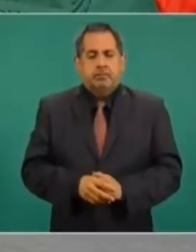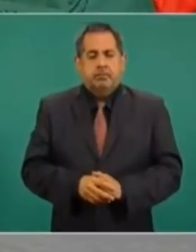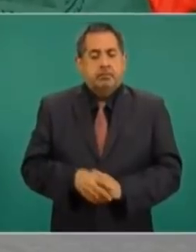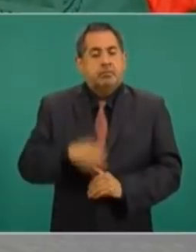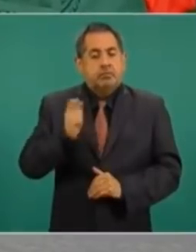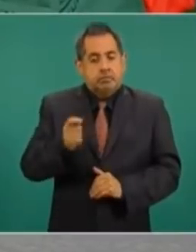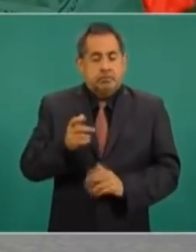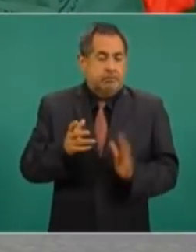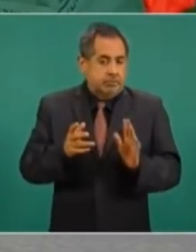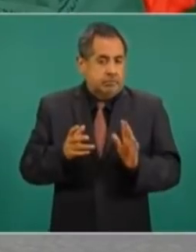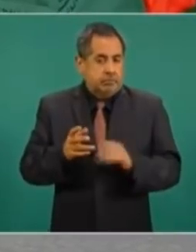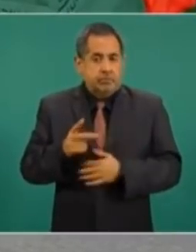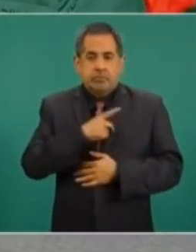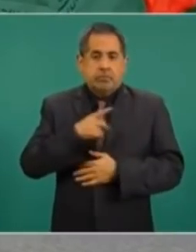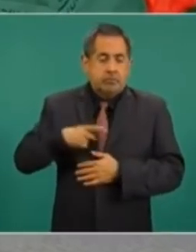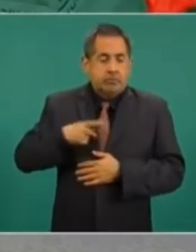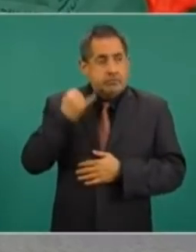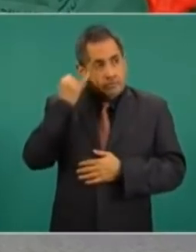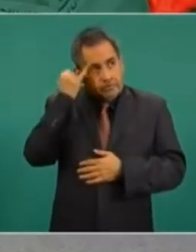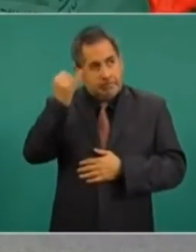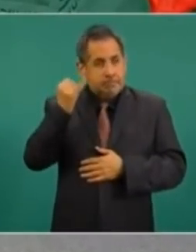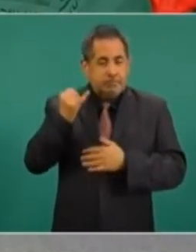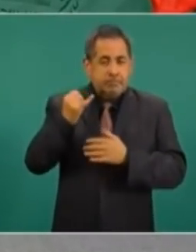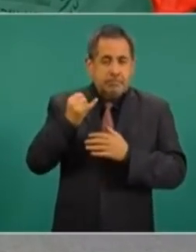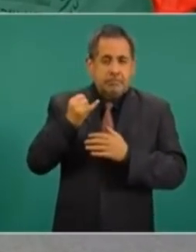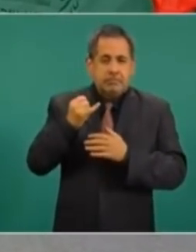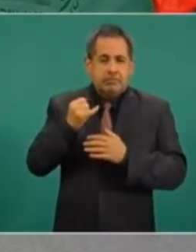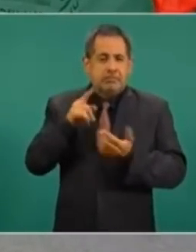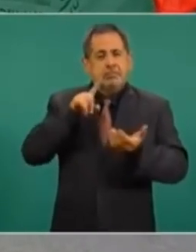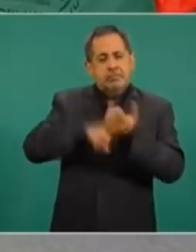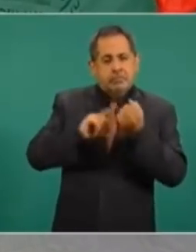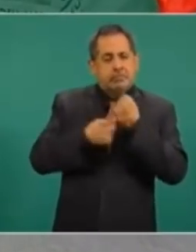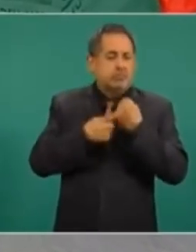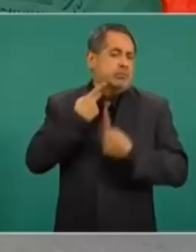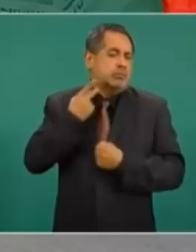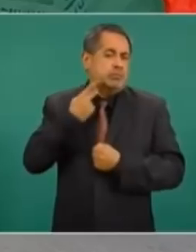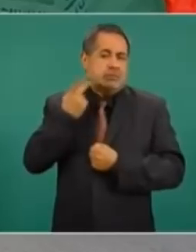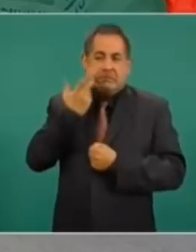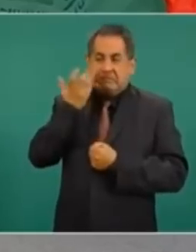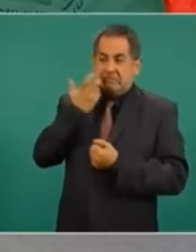y que no haya también propósitos políticos,